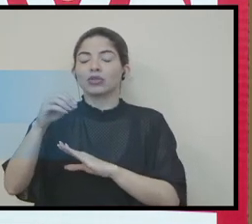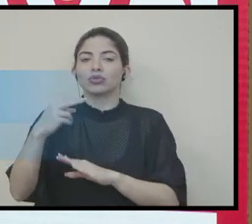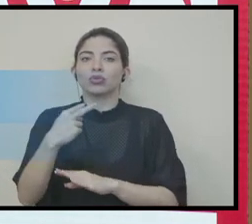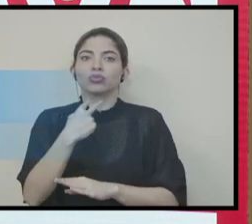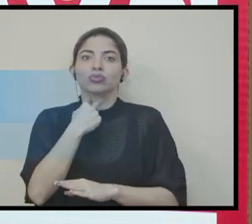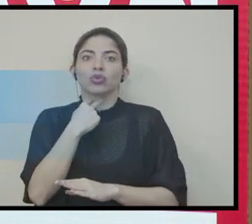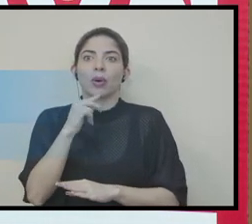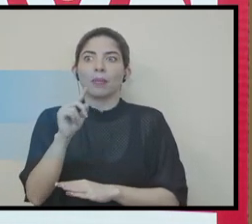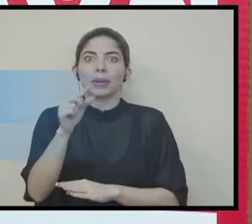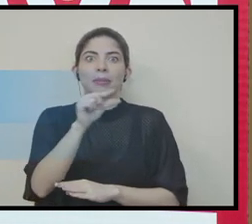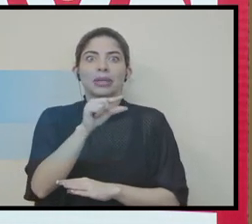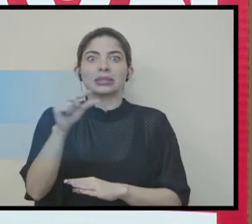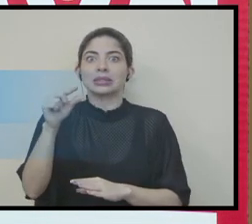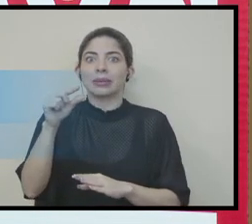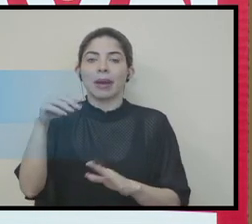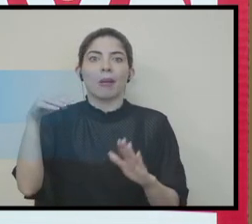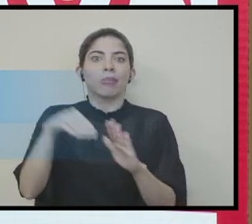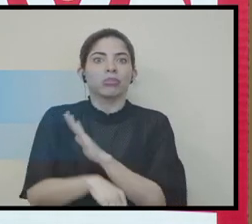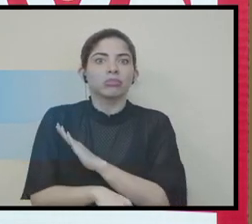semana. Entonces,